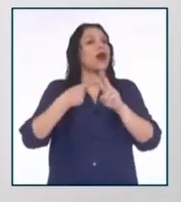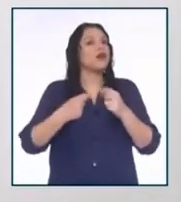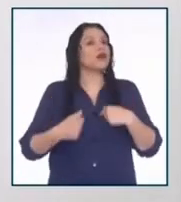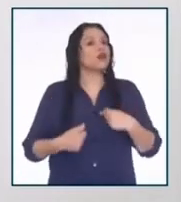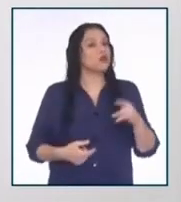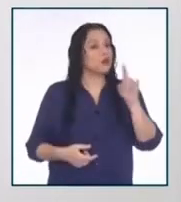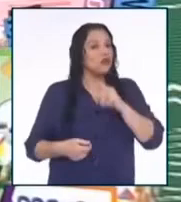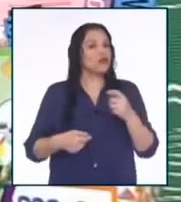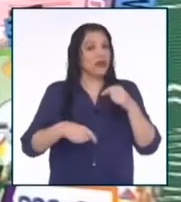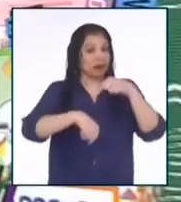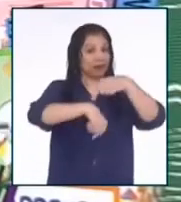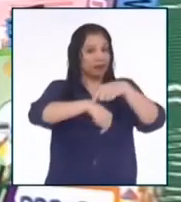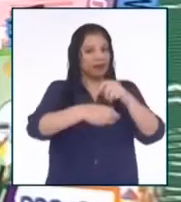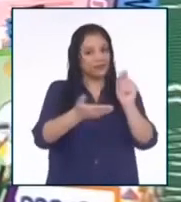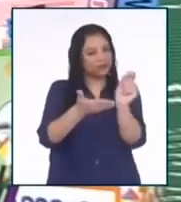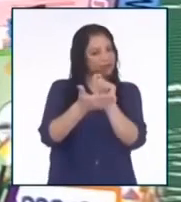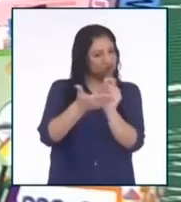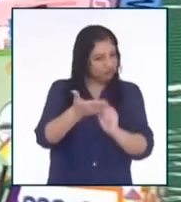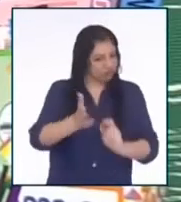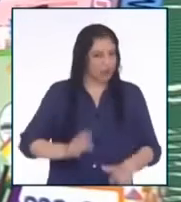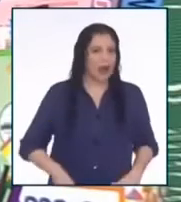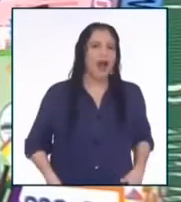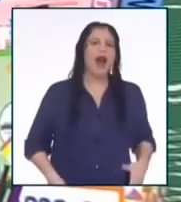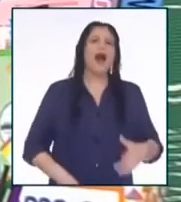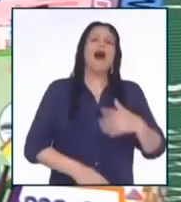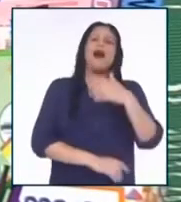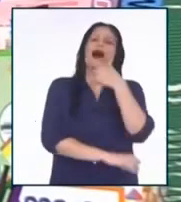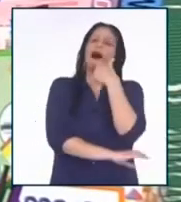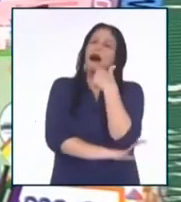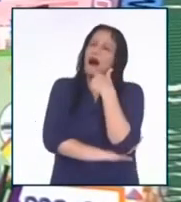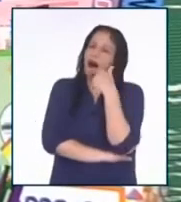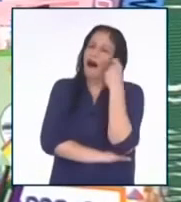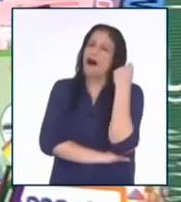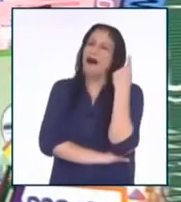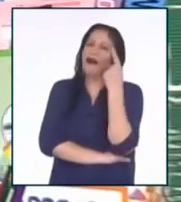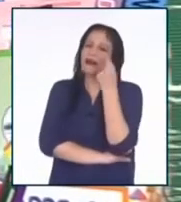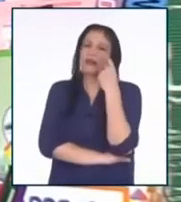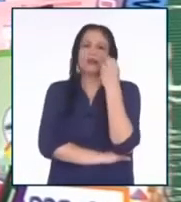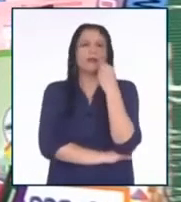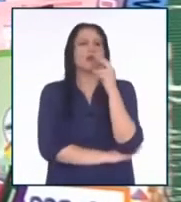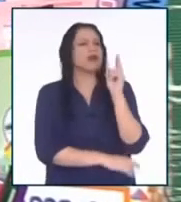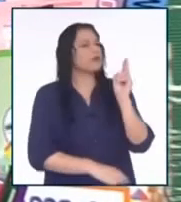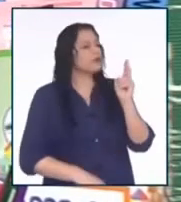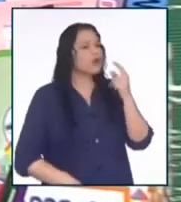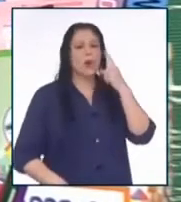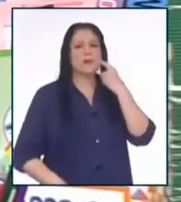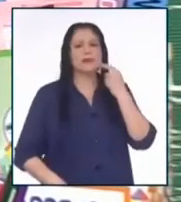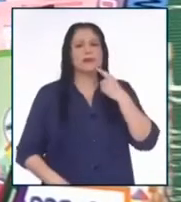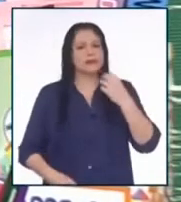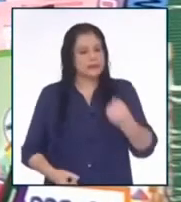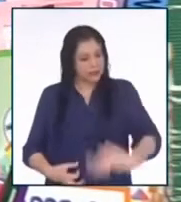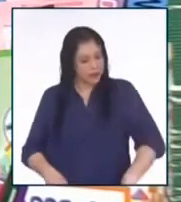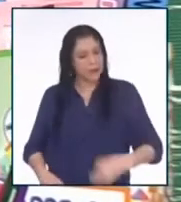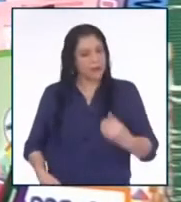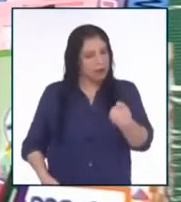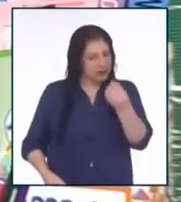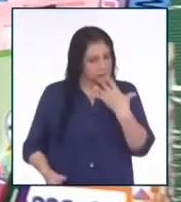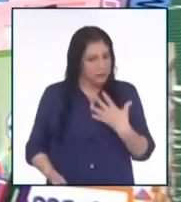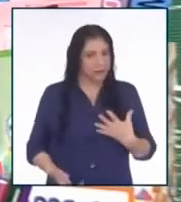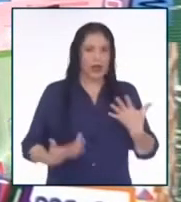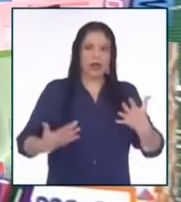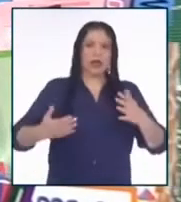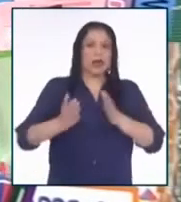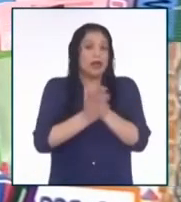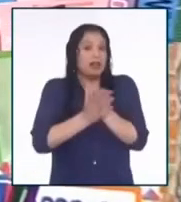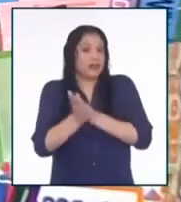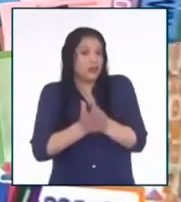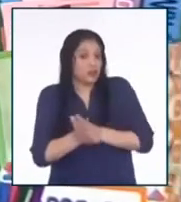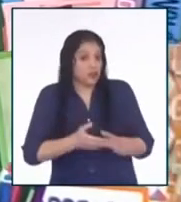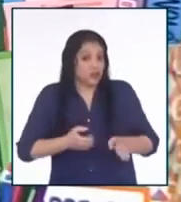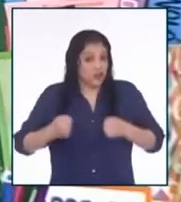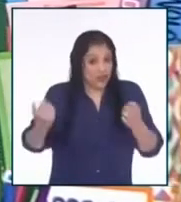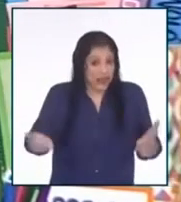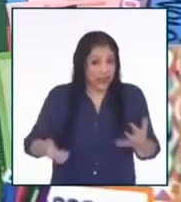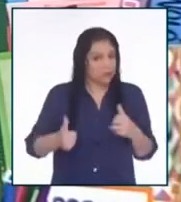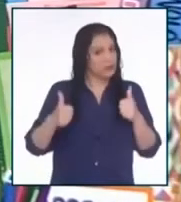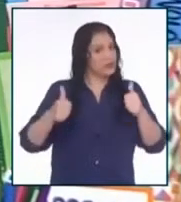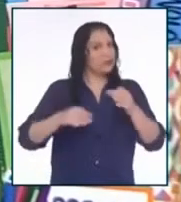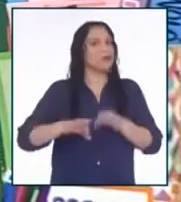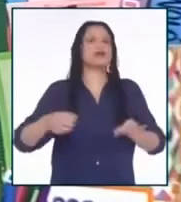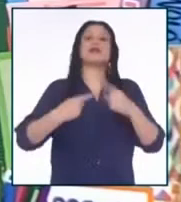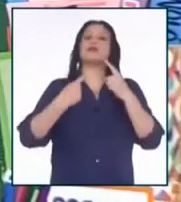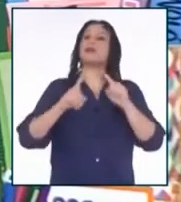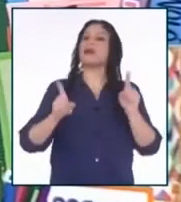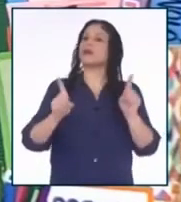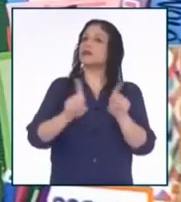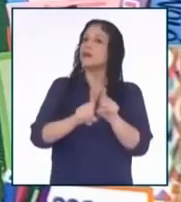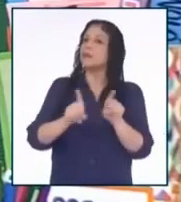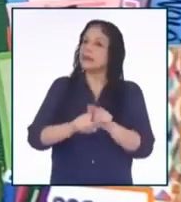utilicemos en el texto. Ahora entiendo por qué profesoras y profesores siempre me decían: el entusiasmo es importante, Stephanie,